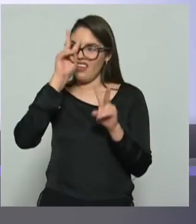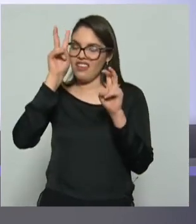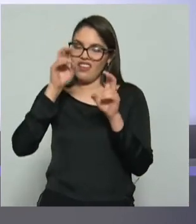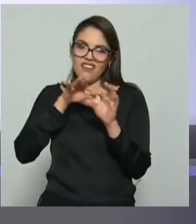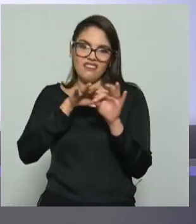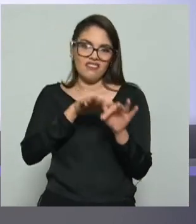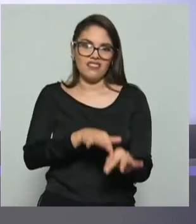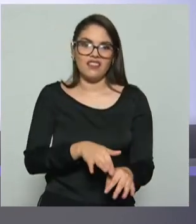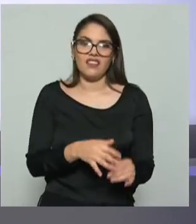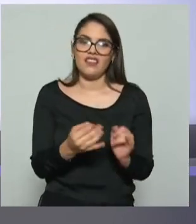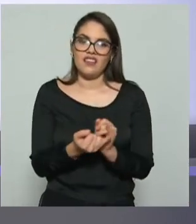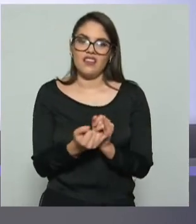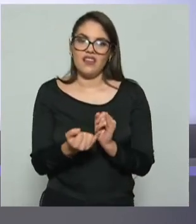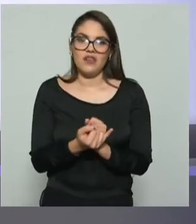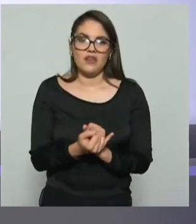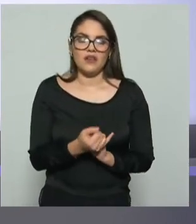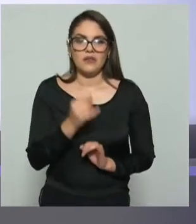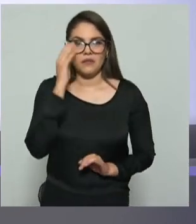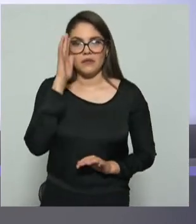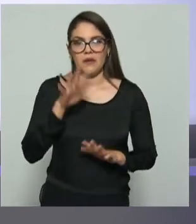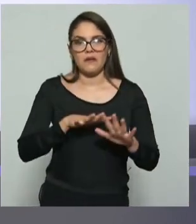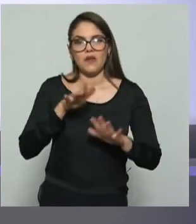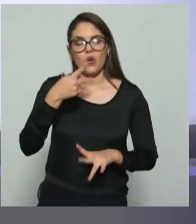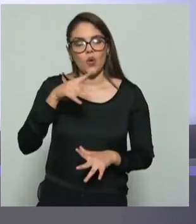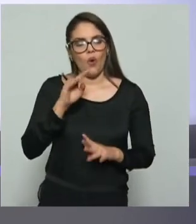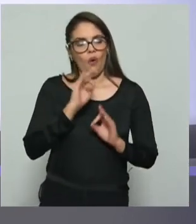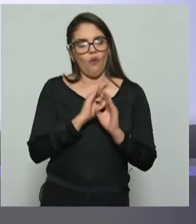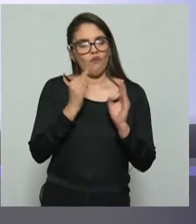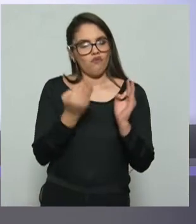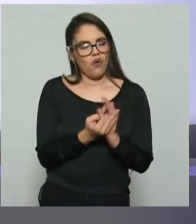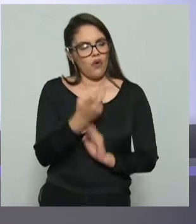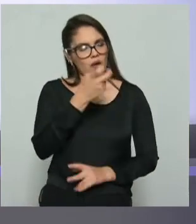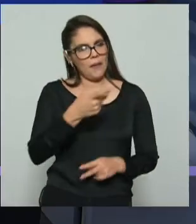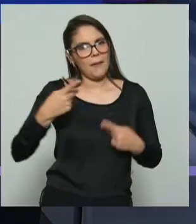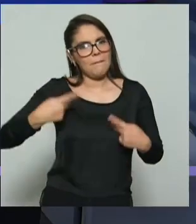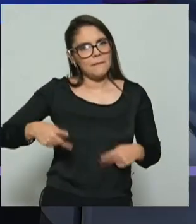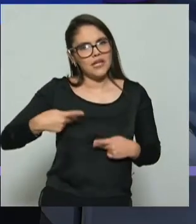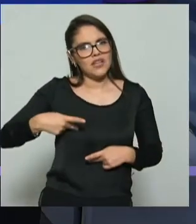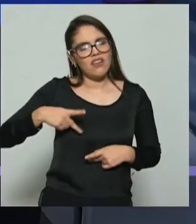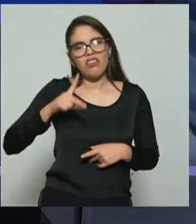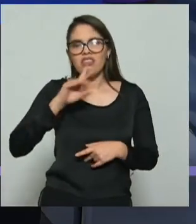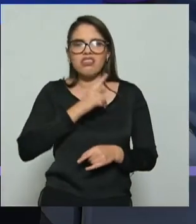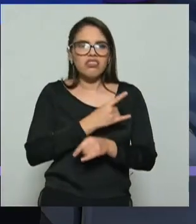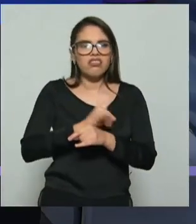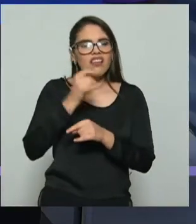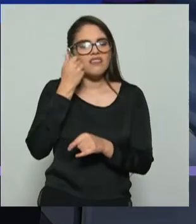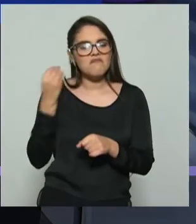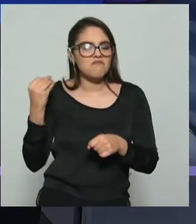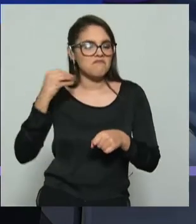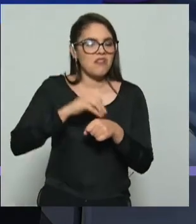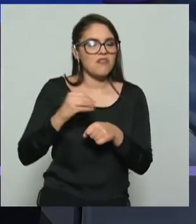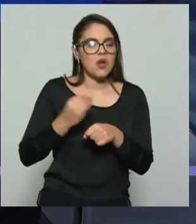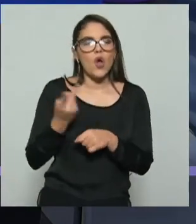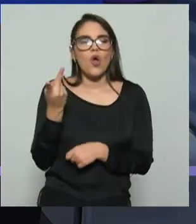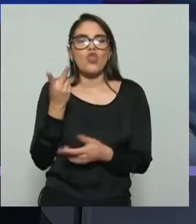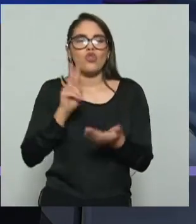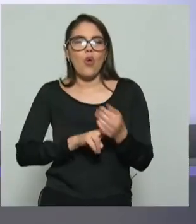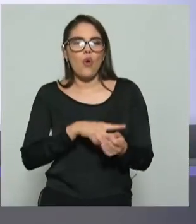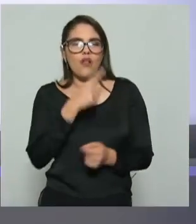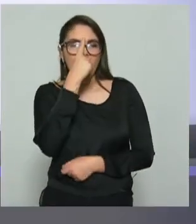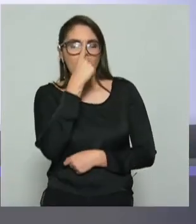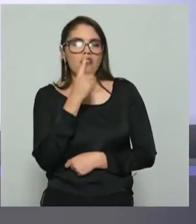venden imágenes íntimas, pero ¿qué ocurre cuando una mujer hace esto? ¿Qué pasa por la mente de esa mujer? Tiene que ver con la alineación